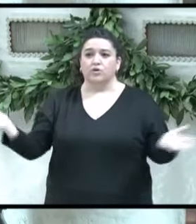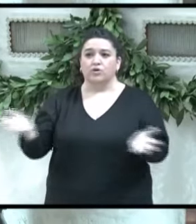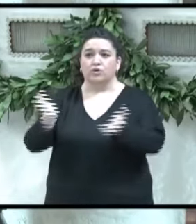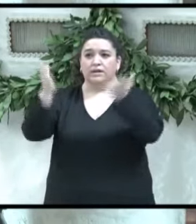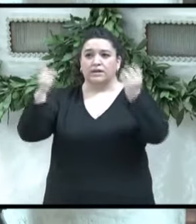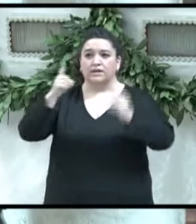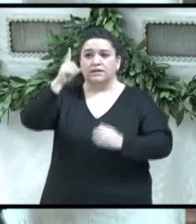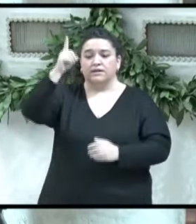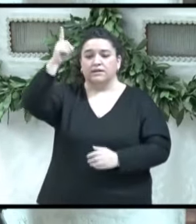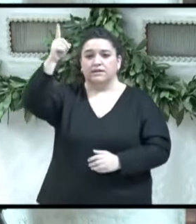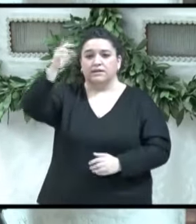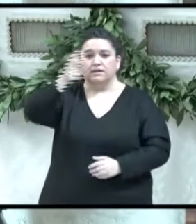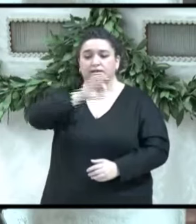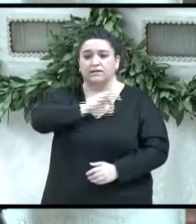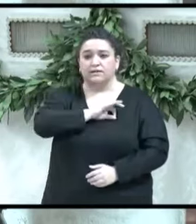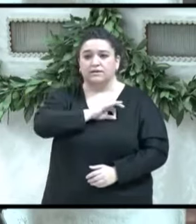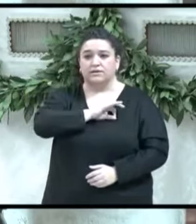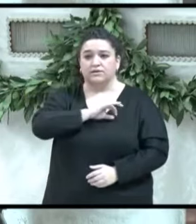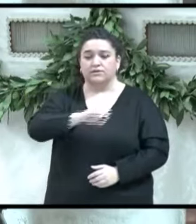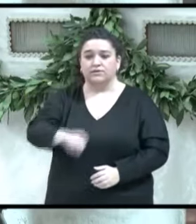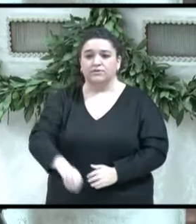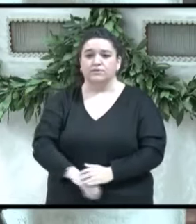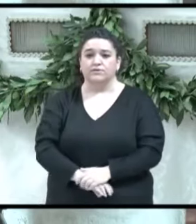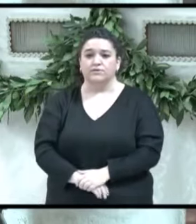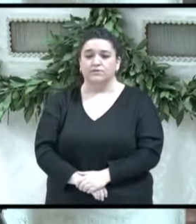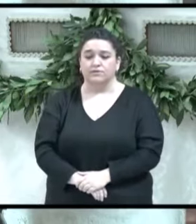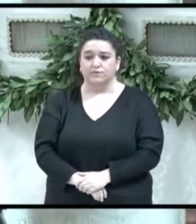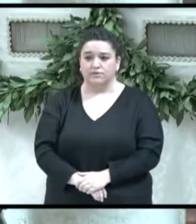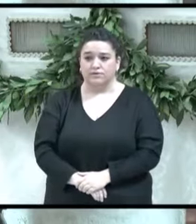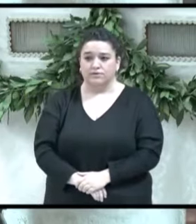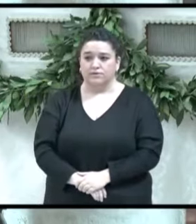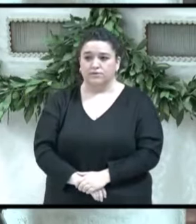Gloria a ti señor